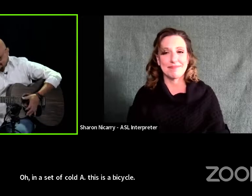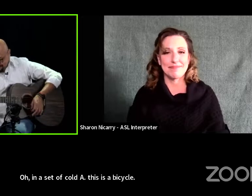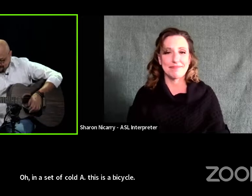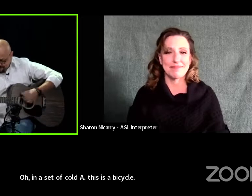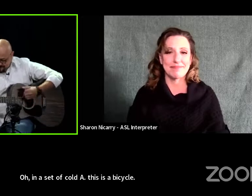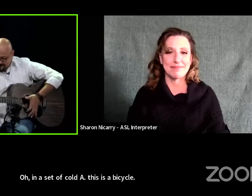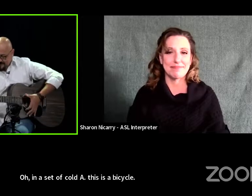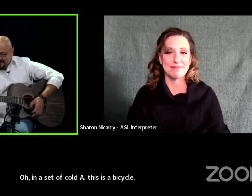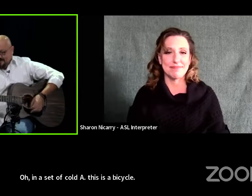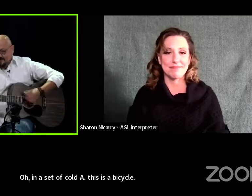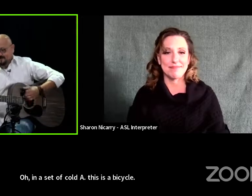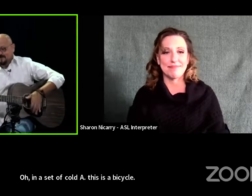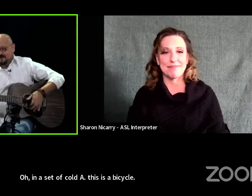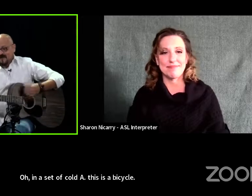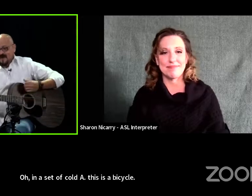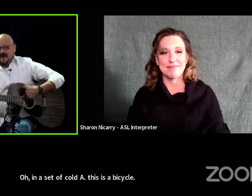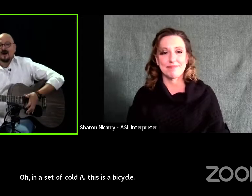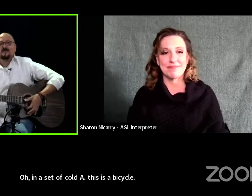miel,